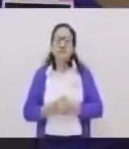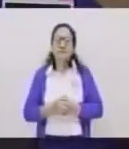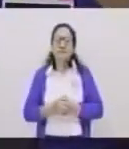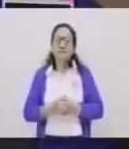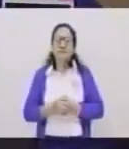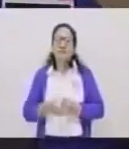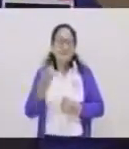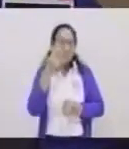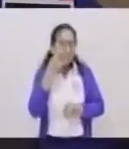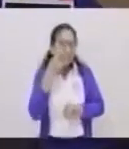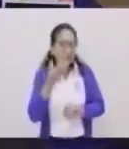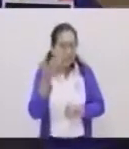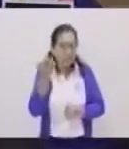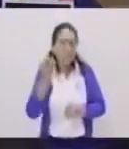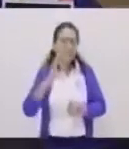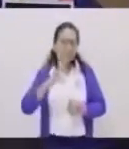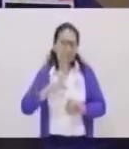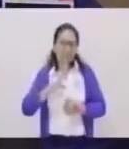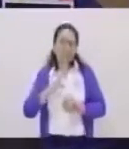Y si te puedes dar cuenta aquí, ya